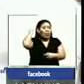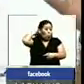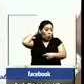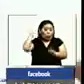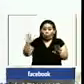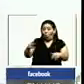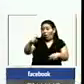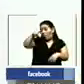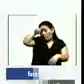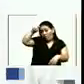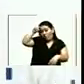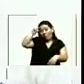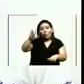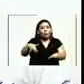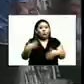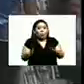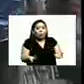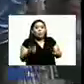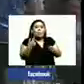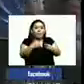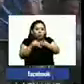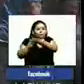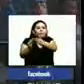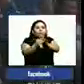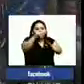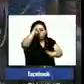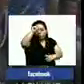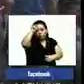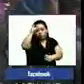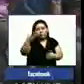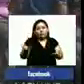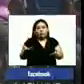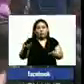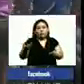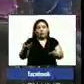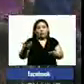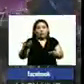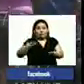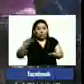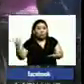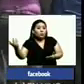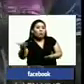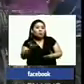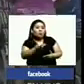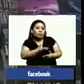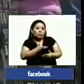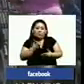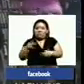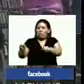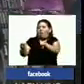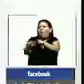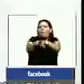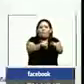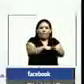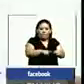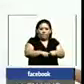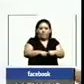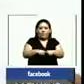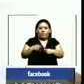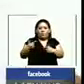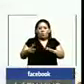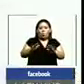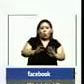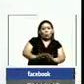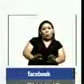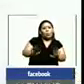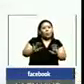No tengo mucho trabajo Y no me quiero involucrar Pero el trabajo comunitario Es ese Nuestros hermanos Se han vuelto cómodos En el confort del